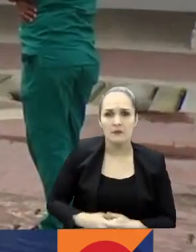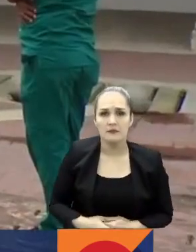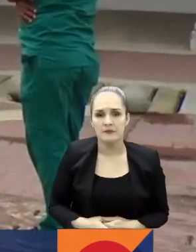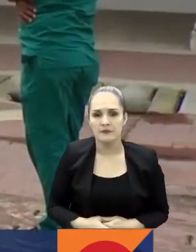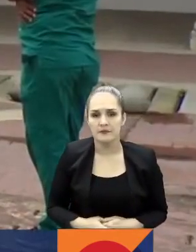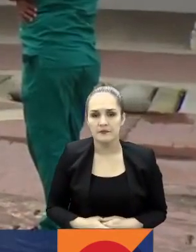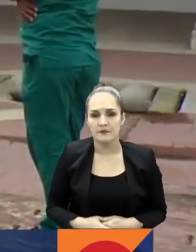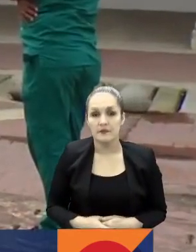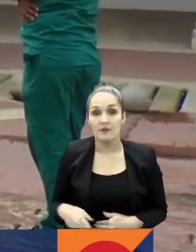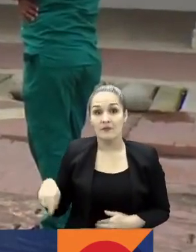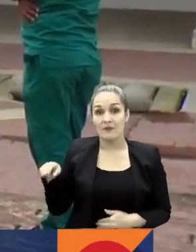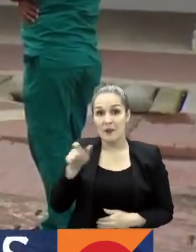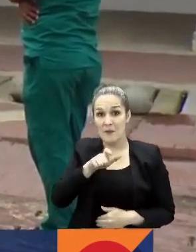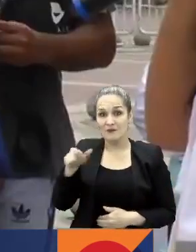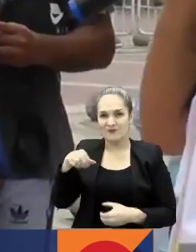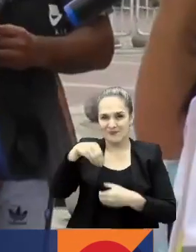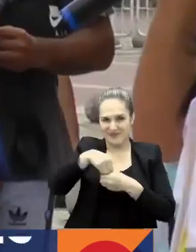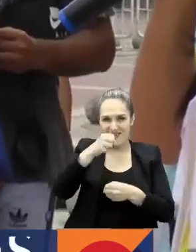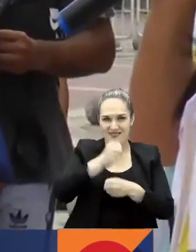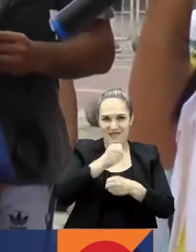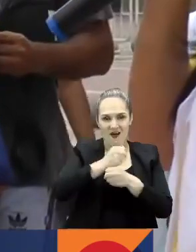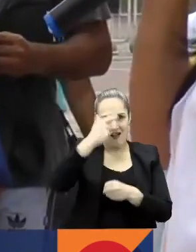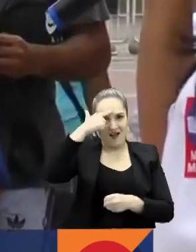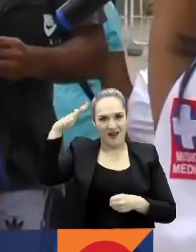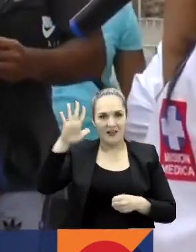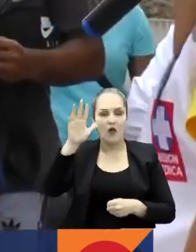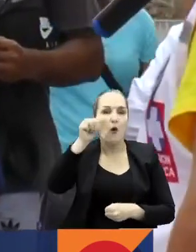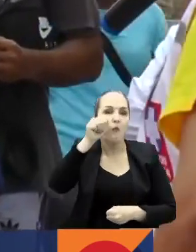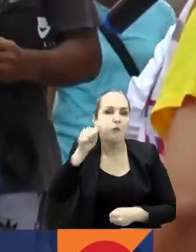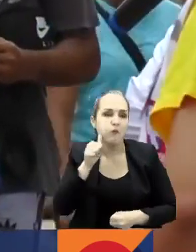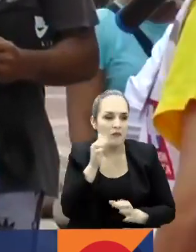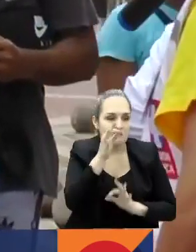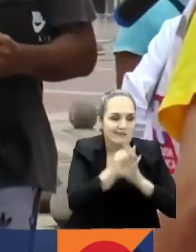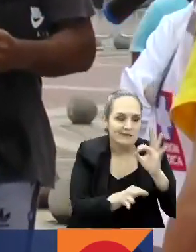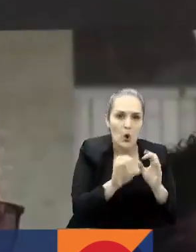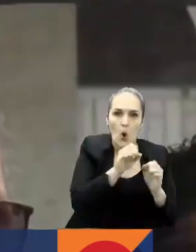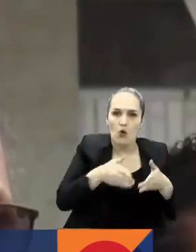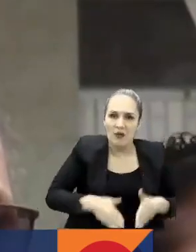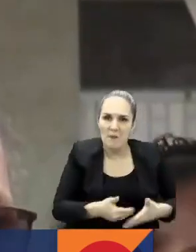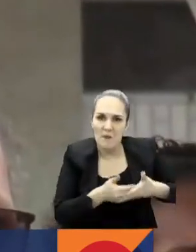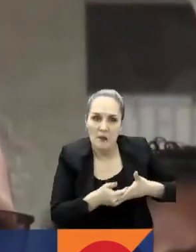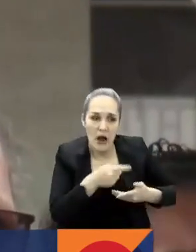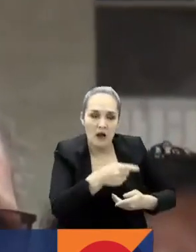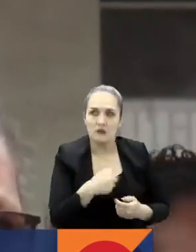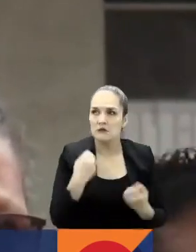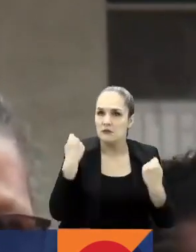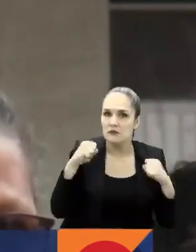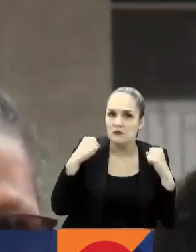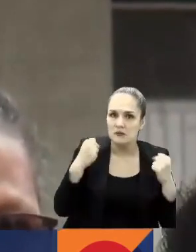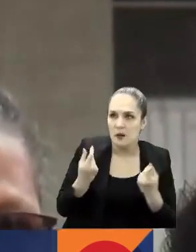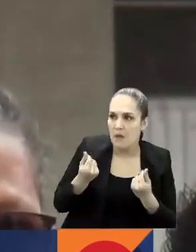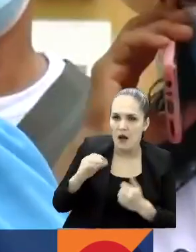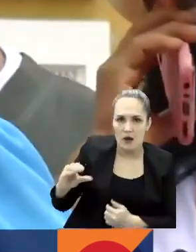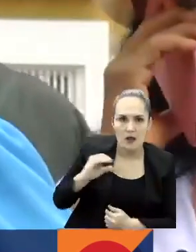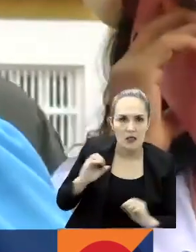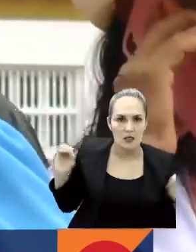Los trabajadores de la Clínica Maternidad de Cartagena se encuentran desesperados por la falta de pagos en el año 2021. Mucha hambre en